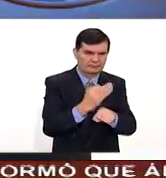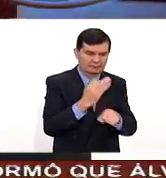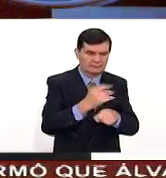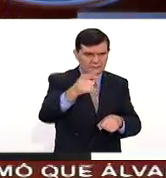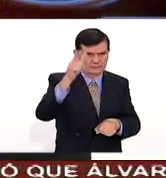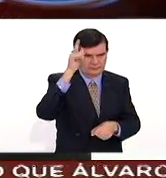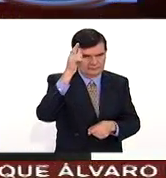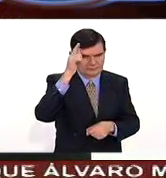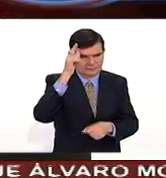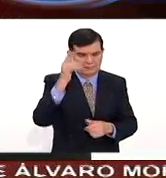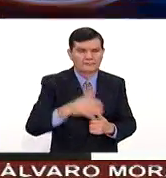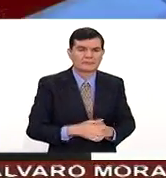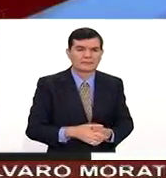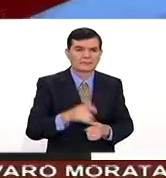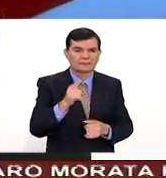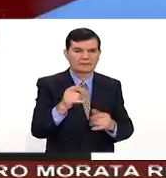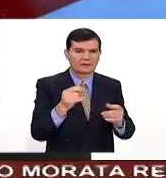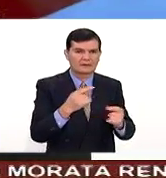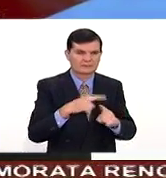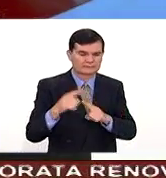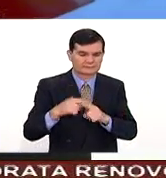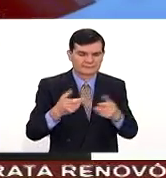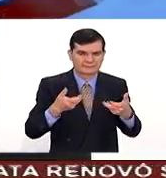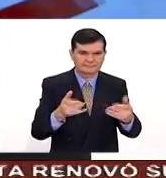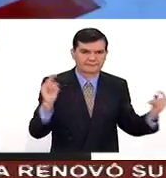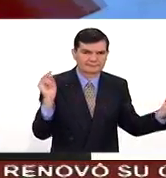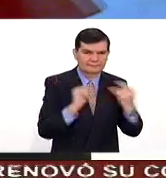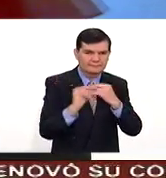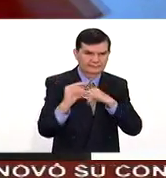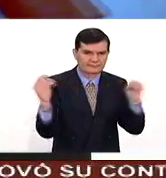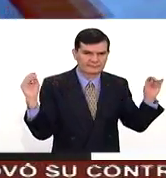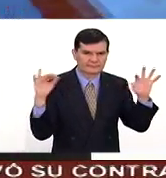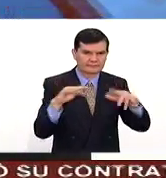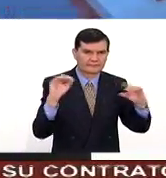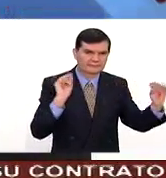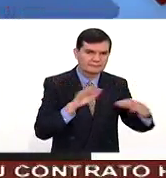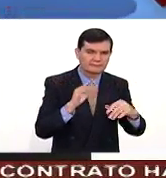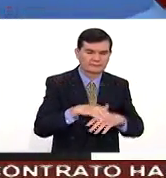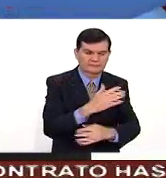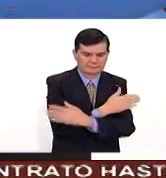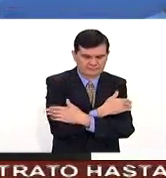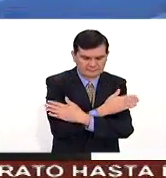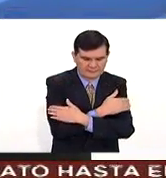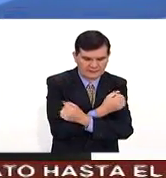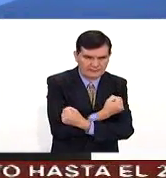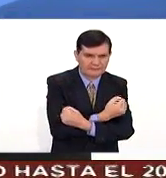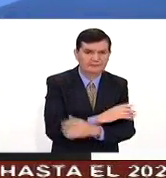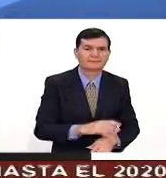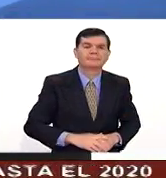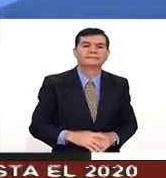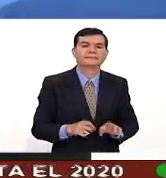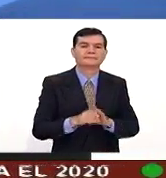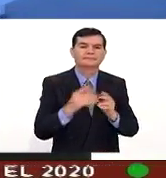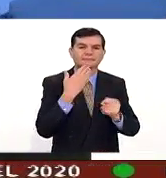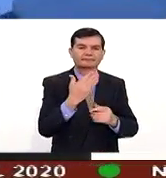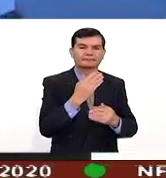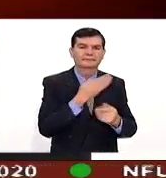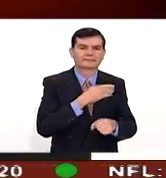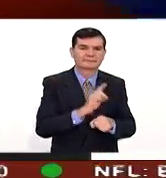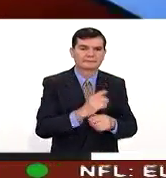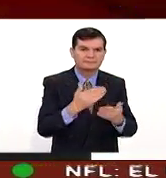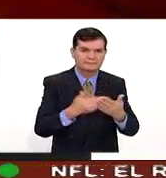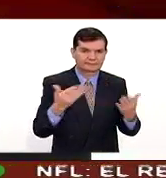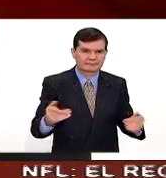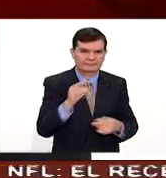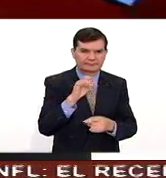en la Basílica de Guadalupe y las calles y las avenidas aledañas. Muchísimas gracias, un fuerte abrazo. Gracias, buen día a todos. Y bueno,